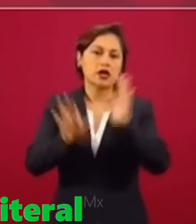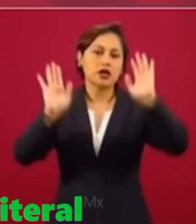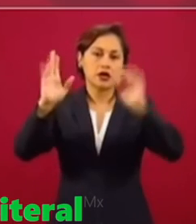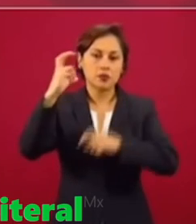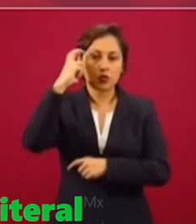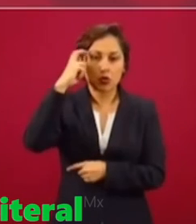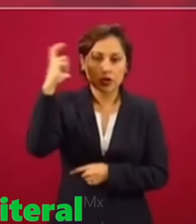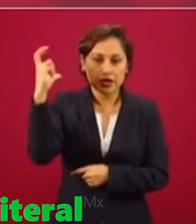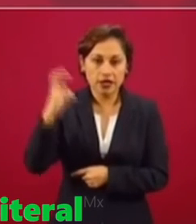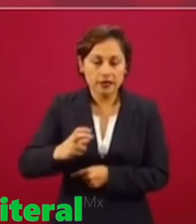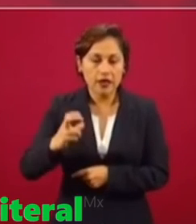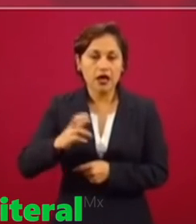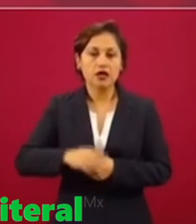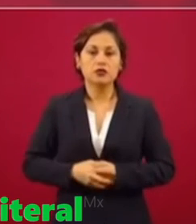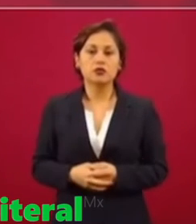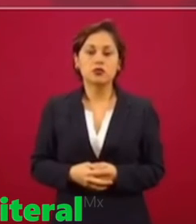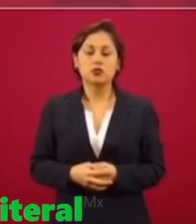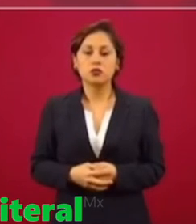Hidalgo,